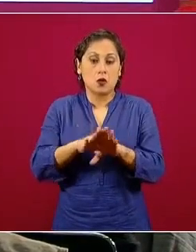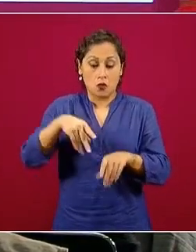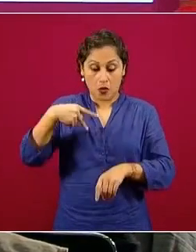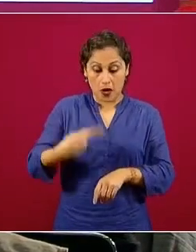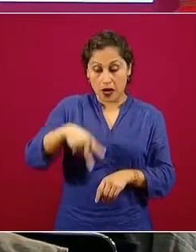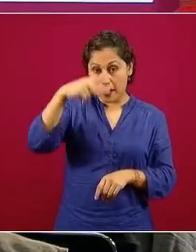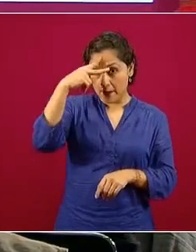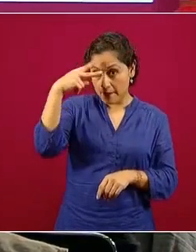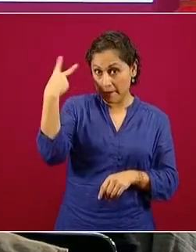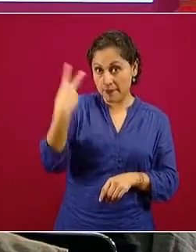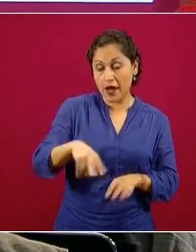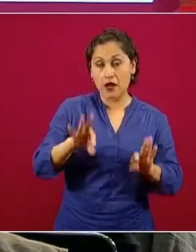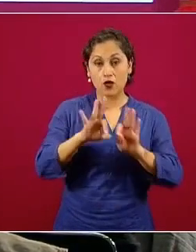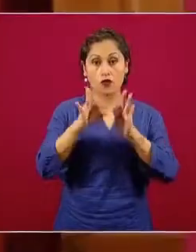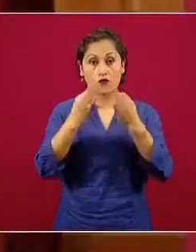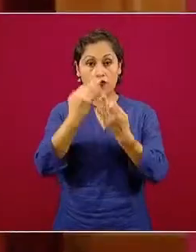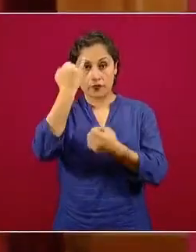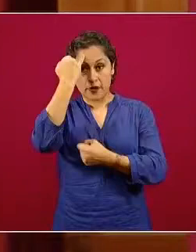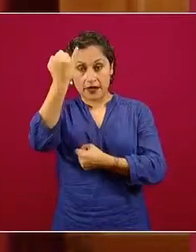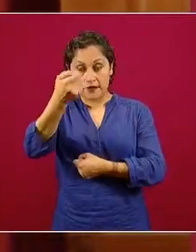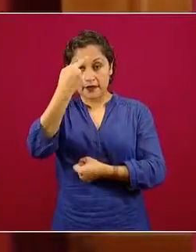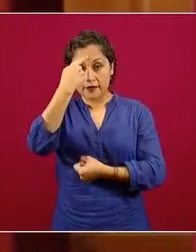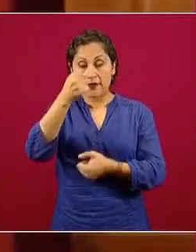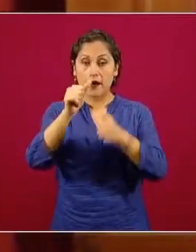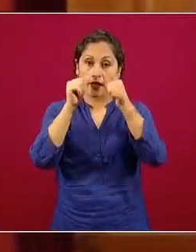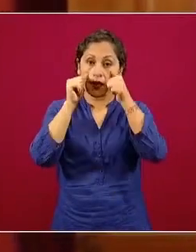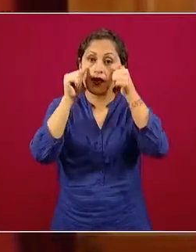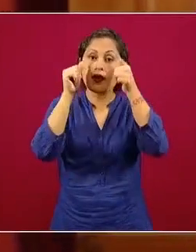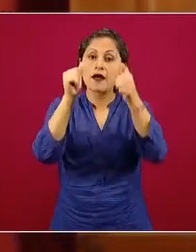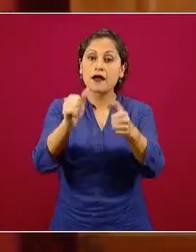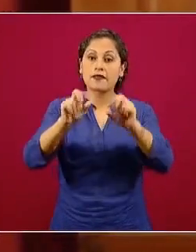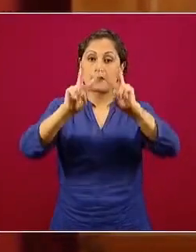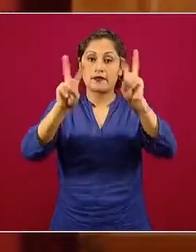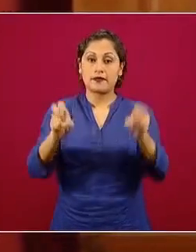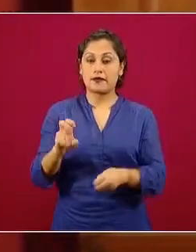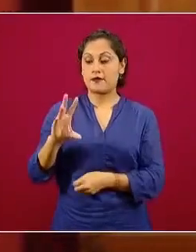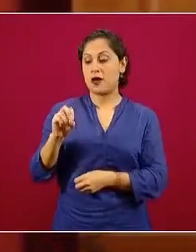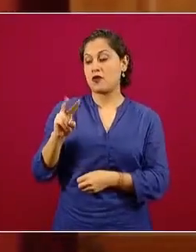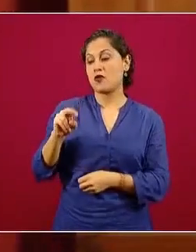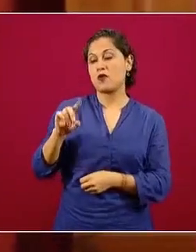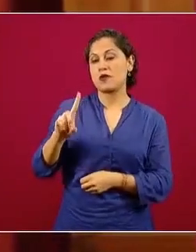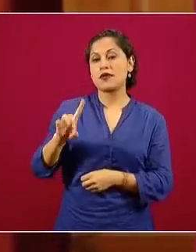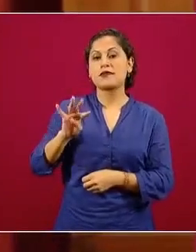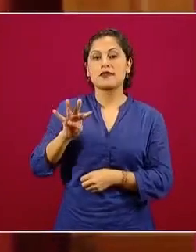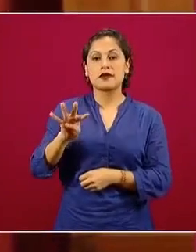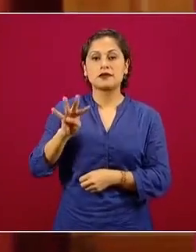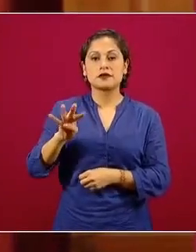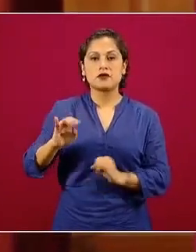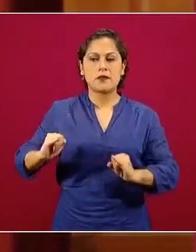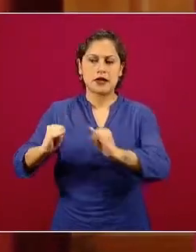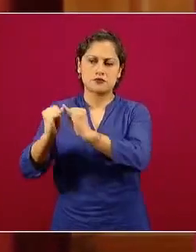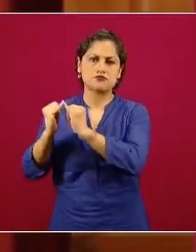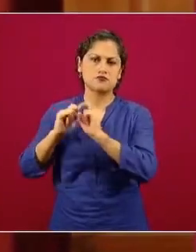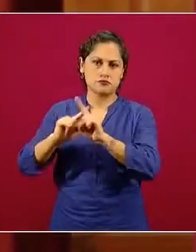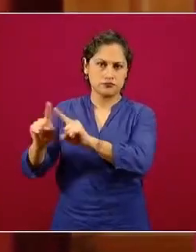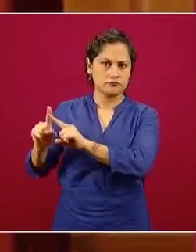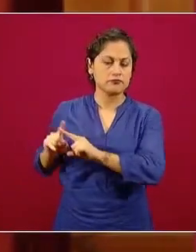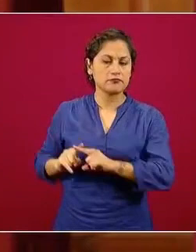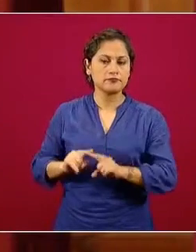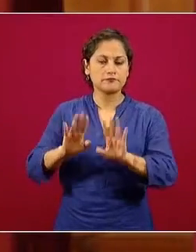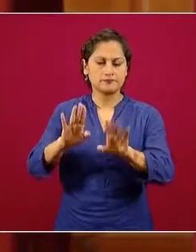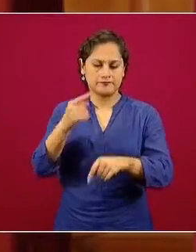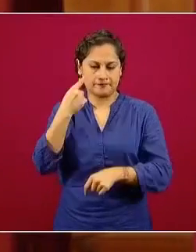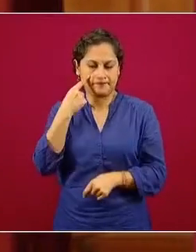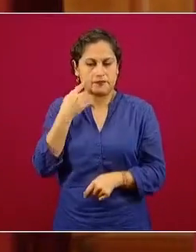en términos de atención médica para el hobby 19 por parte de todas las instituciones por ahí de